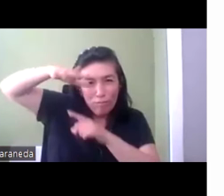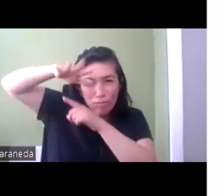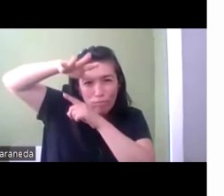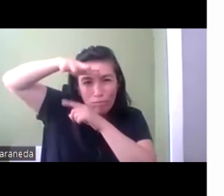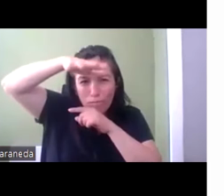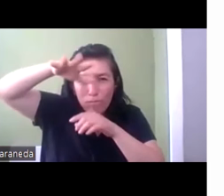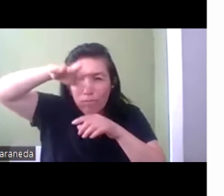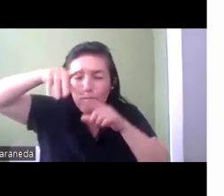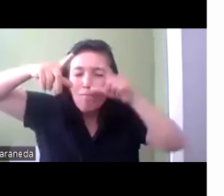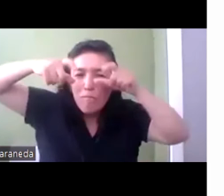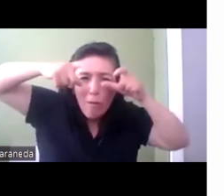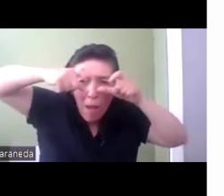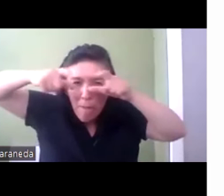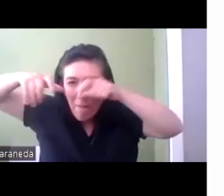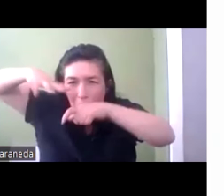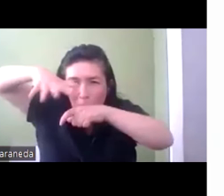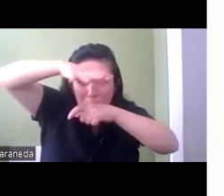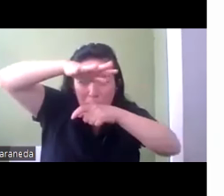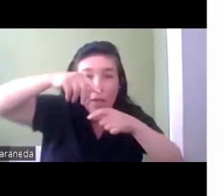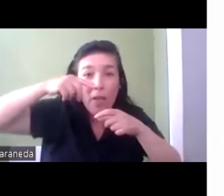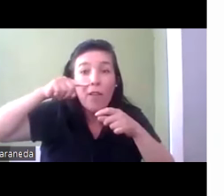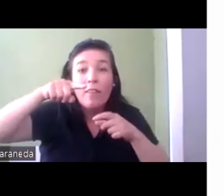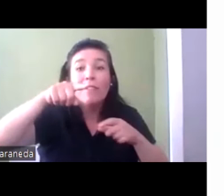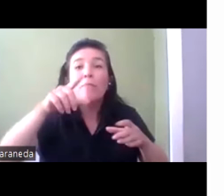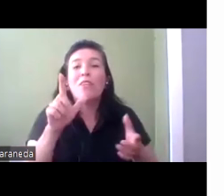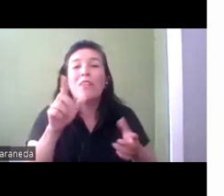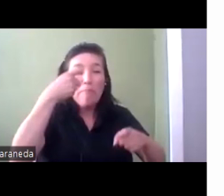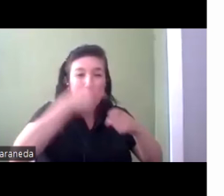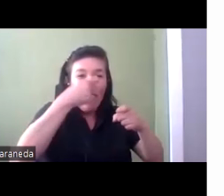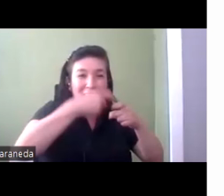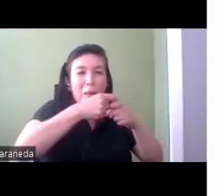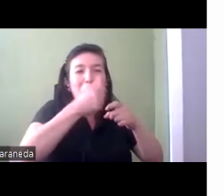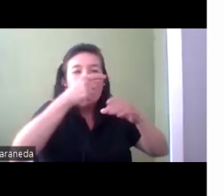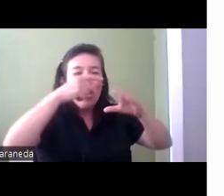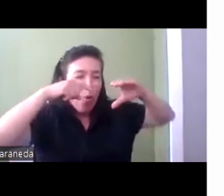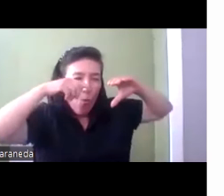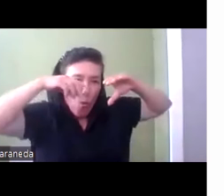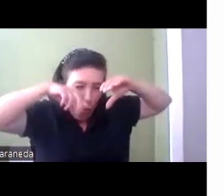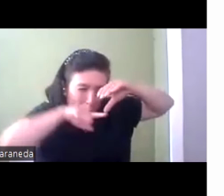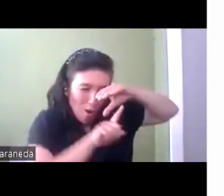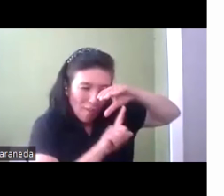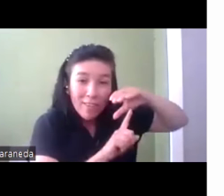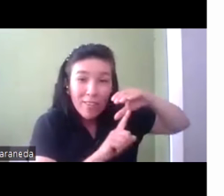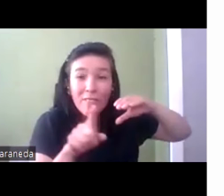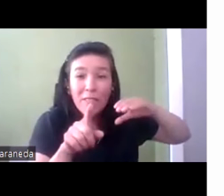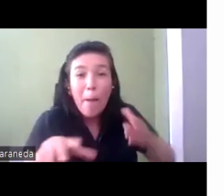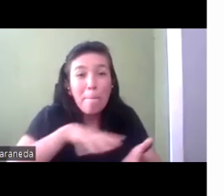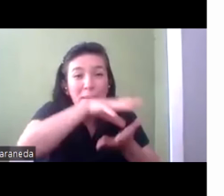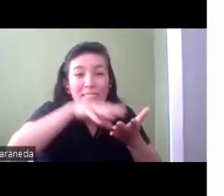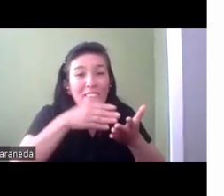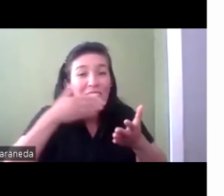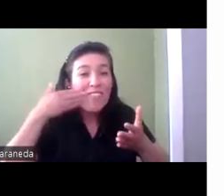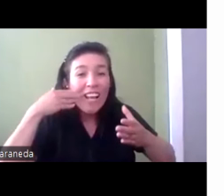asentamientos. Por ejemplo, en la primera imagen que se ve un alero, esta especie de cueva que les contaba, asociado a ese manchón blanco que vendría siendo un